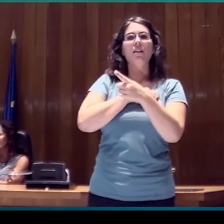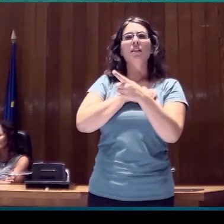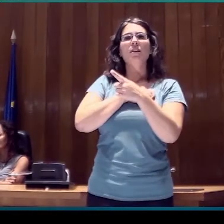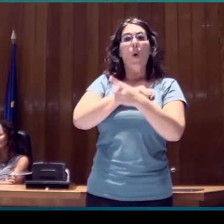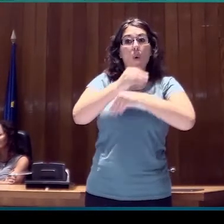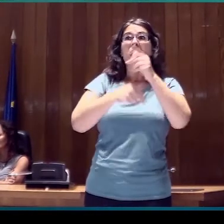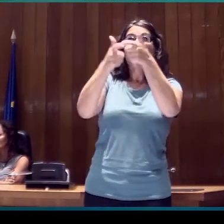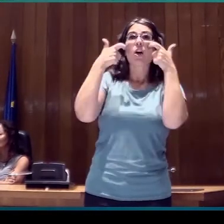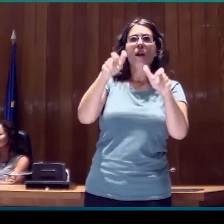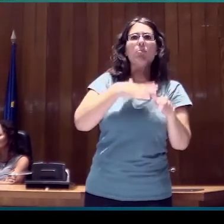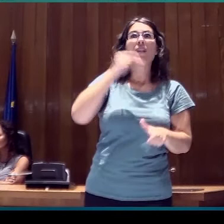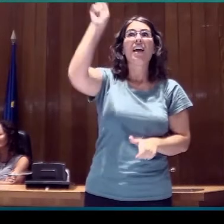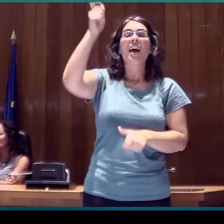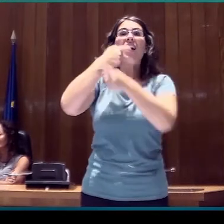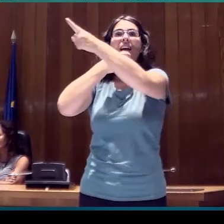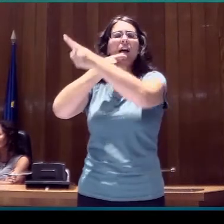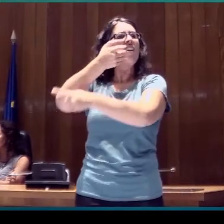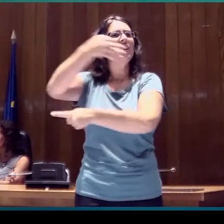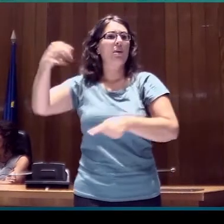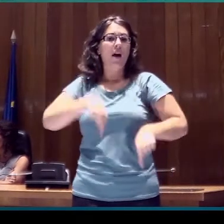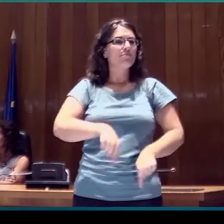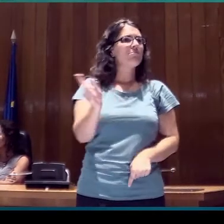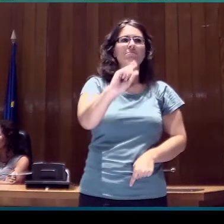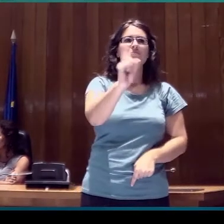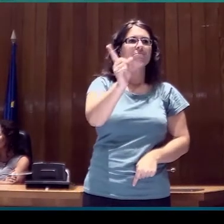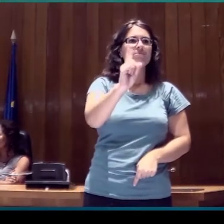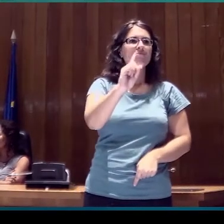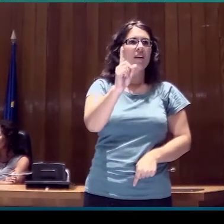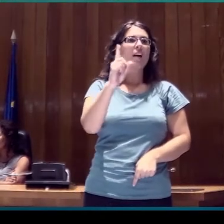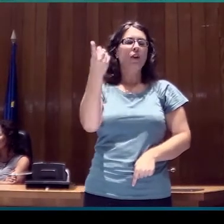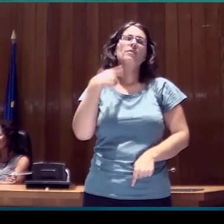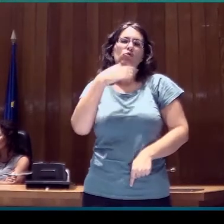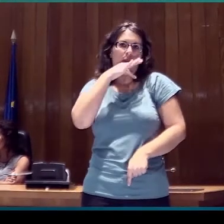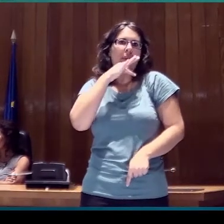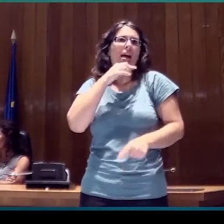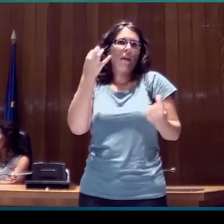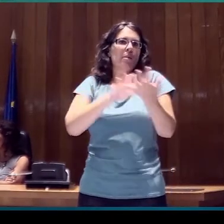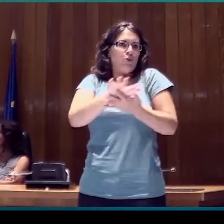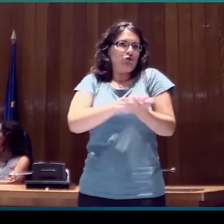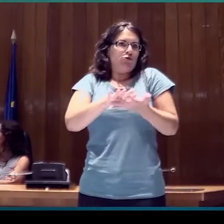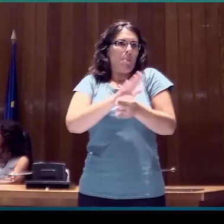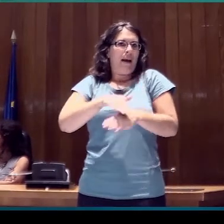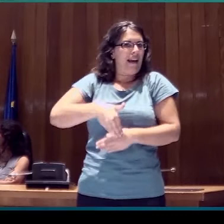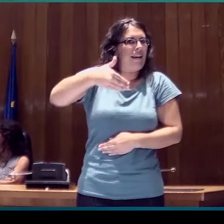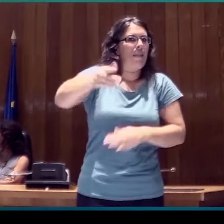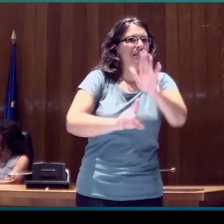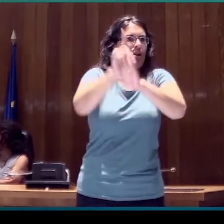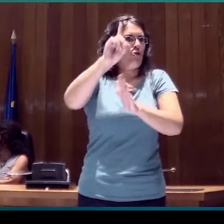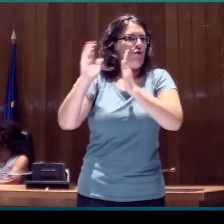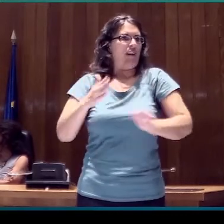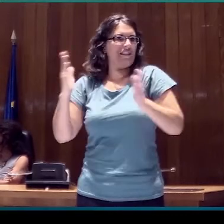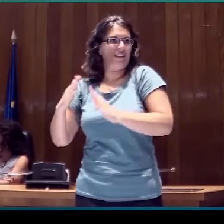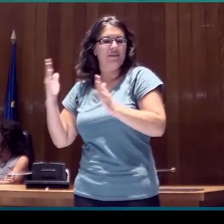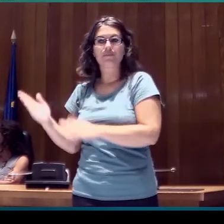sea tan clara como es en la lengua de signos británica. Y, bueno, es un tema que aún está en discusión para las futuras fases. También hubo una segunda